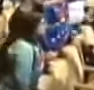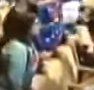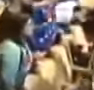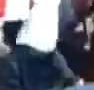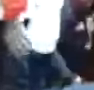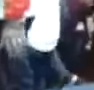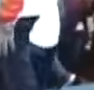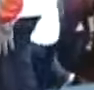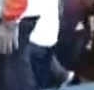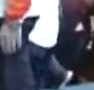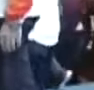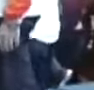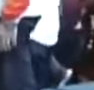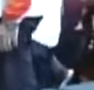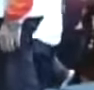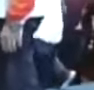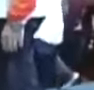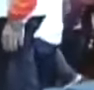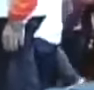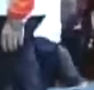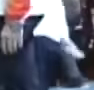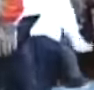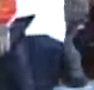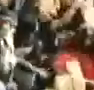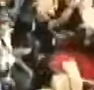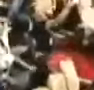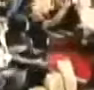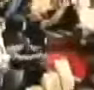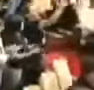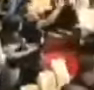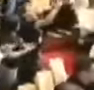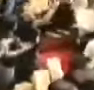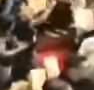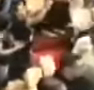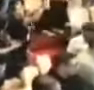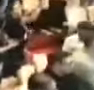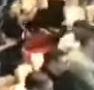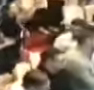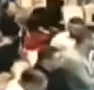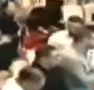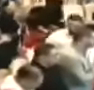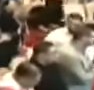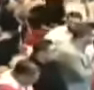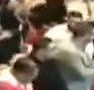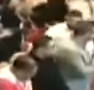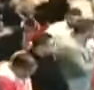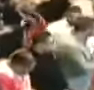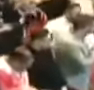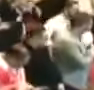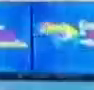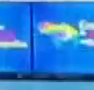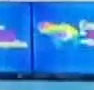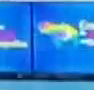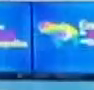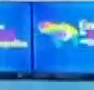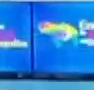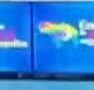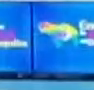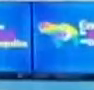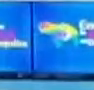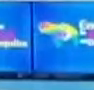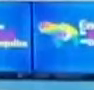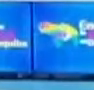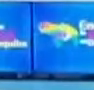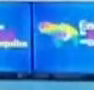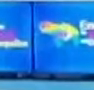¡Para que sea en serio! sido esta interpretación del cantante de